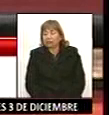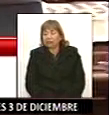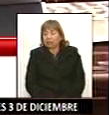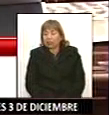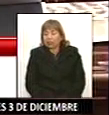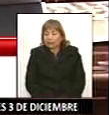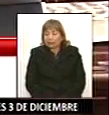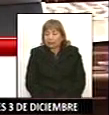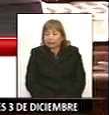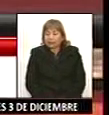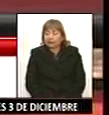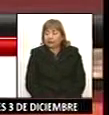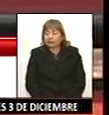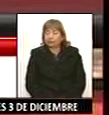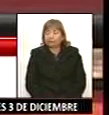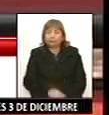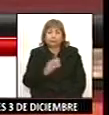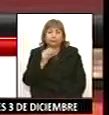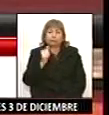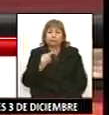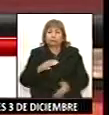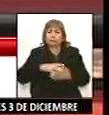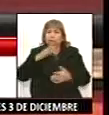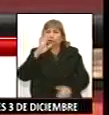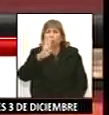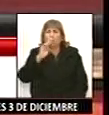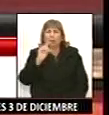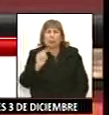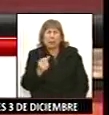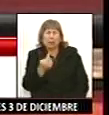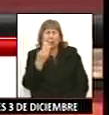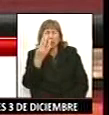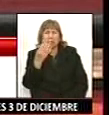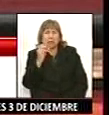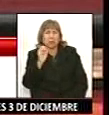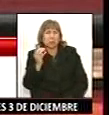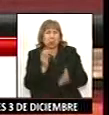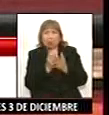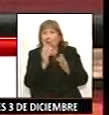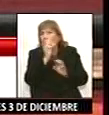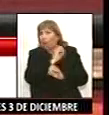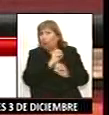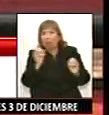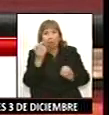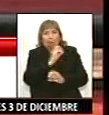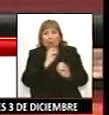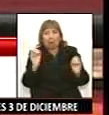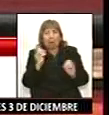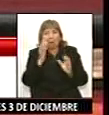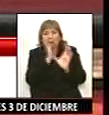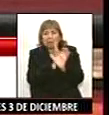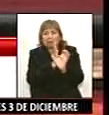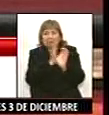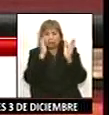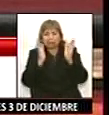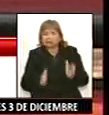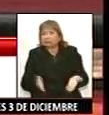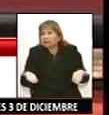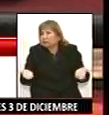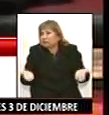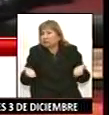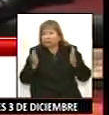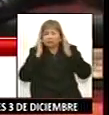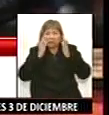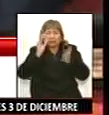para que concluya, por favor. Que alberga más de 4.500 estudiantes, no tiene un psicólogo atendiendo